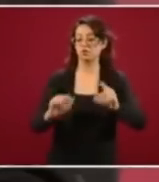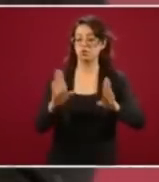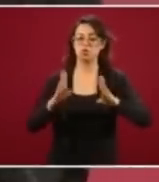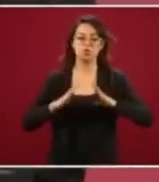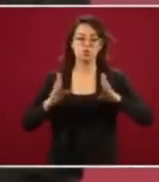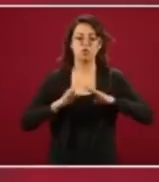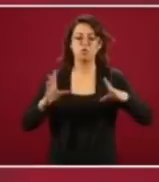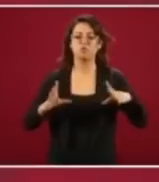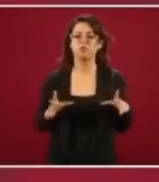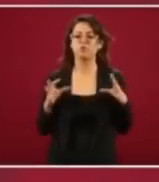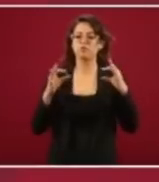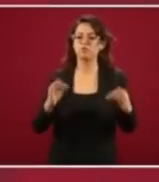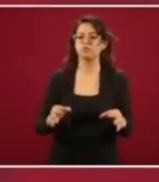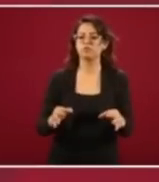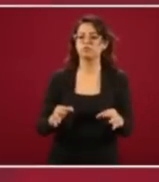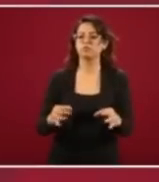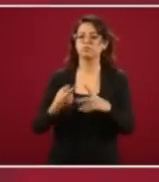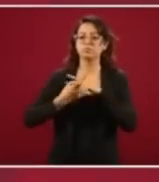para